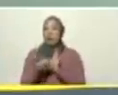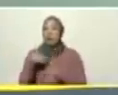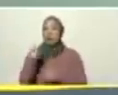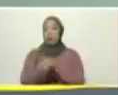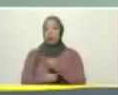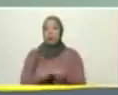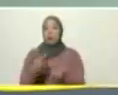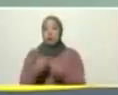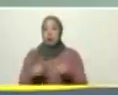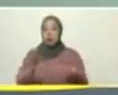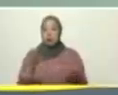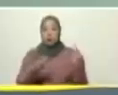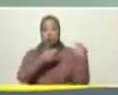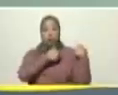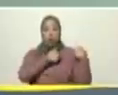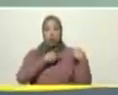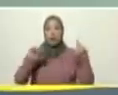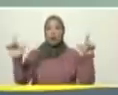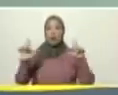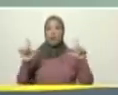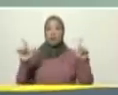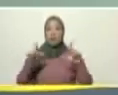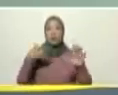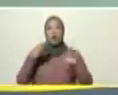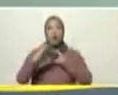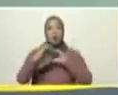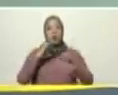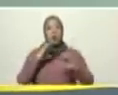autofelicitan los dueños de los medios, estando